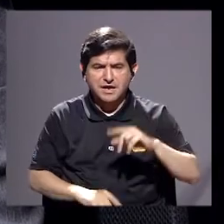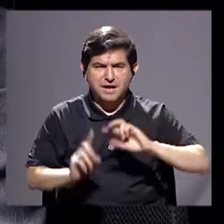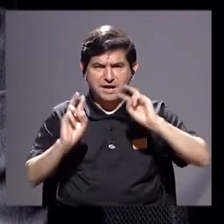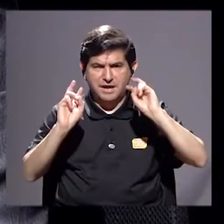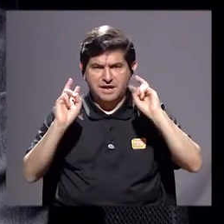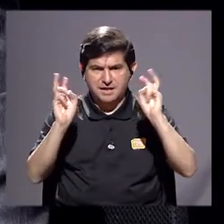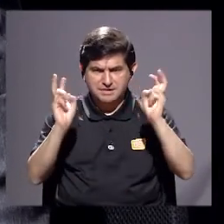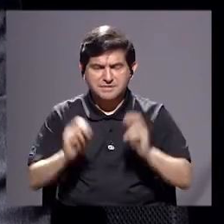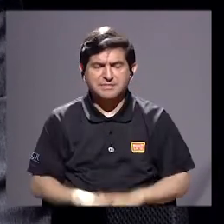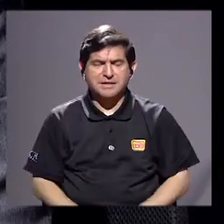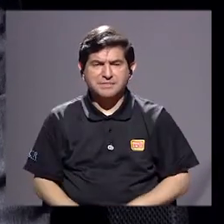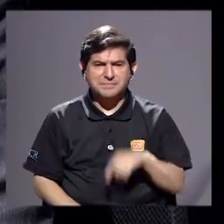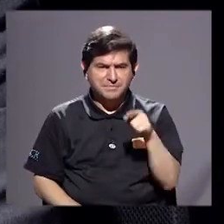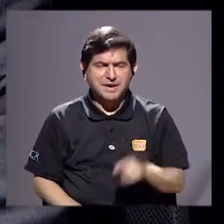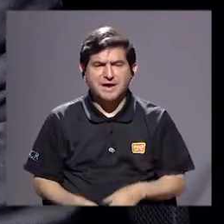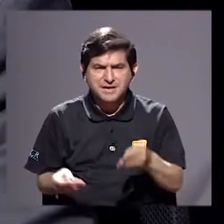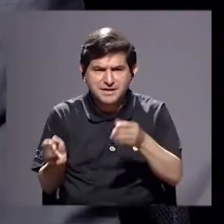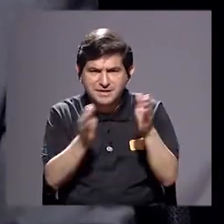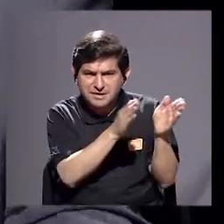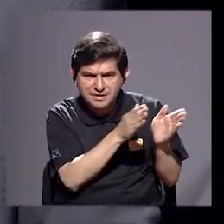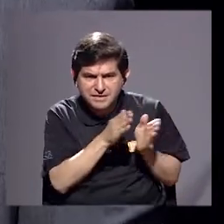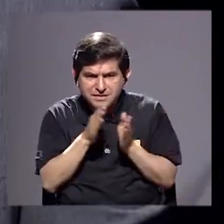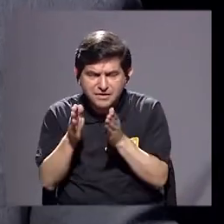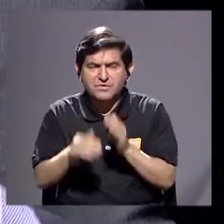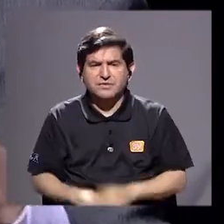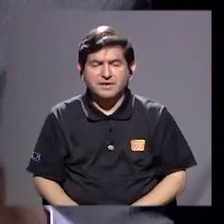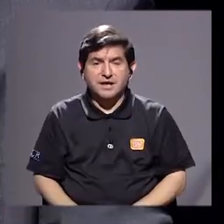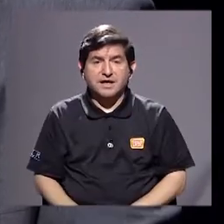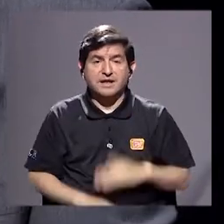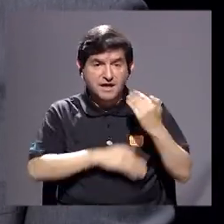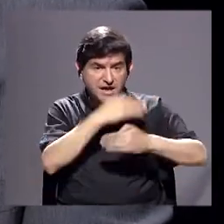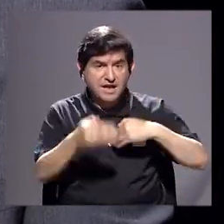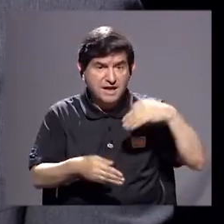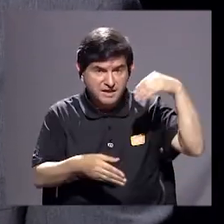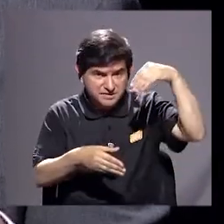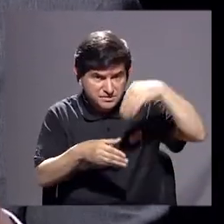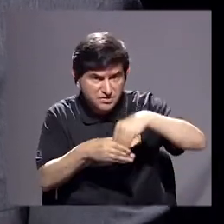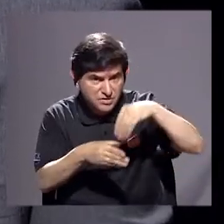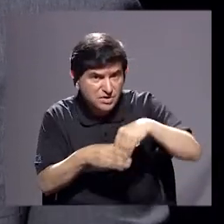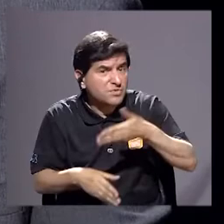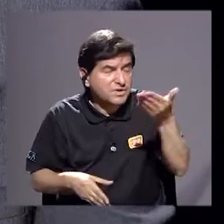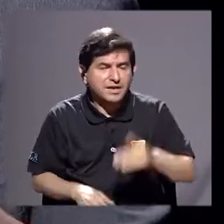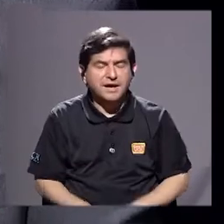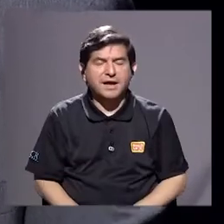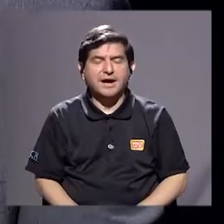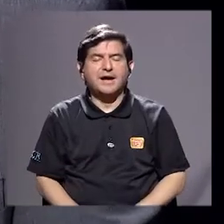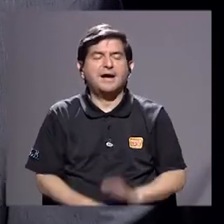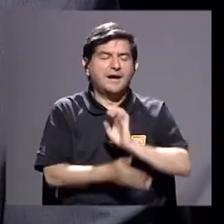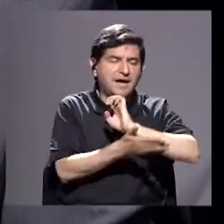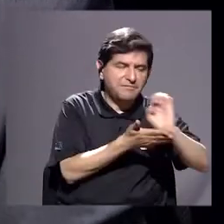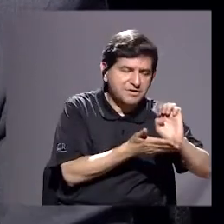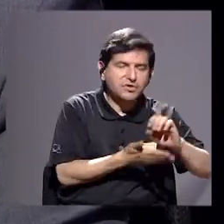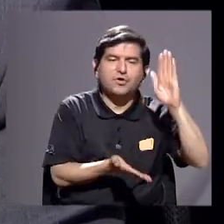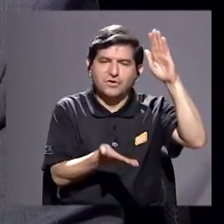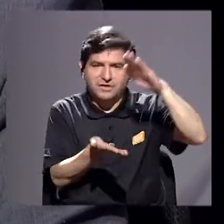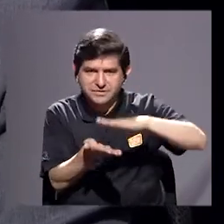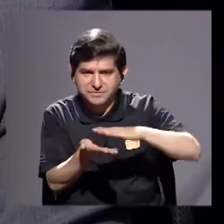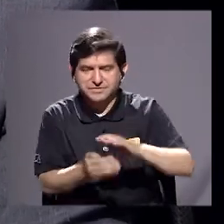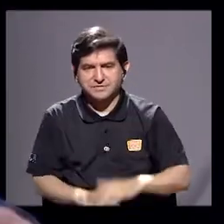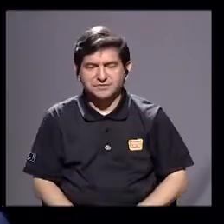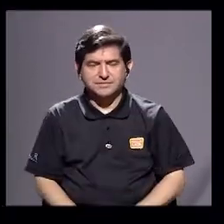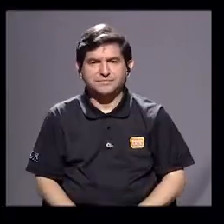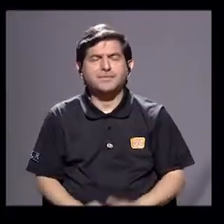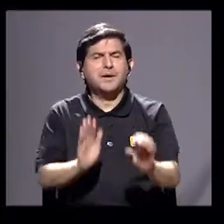ordenamiento diario industrial por supuesto cuando hablamos de gestión de riesgo tenemos incluido todo el tema de prevención de mitigación web mencionarle muy